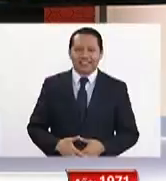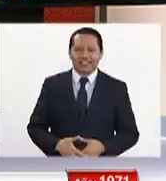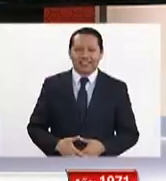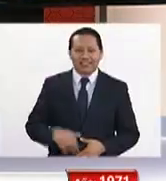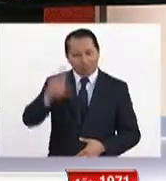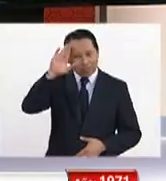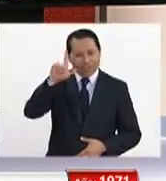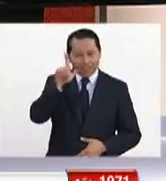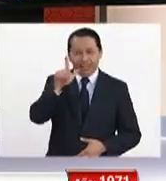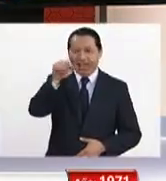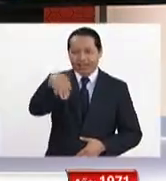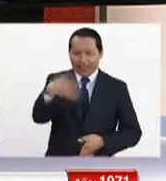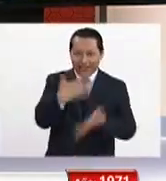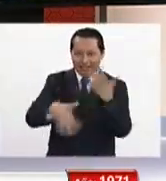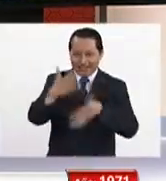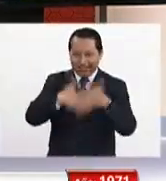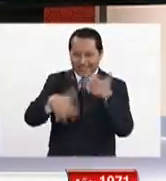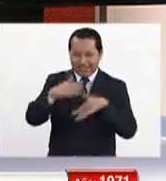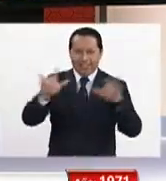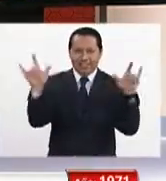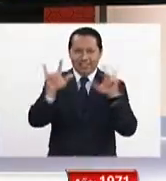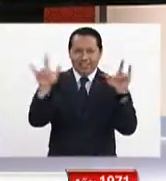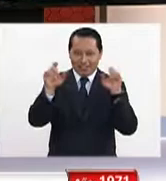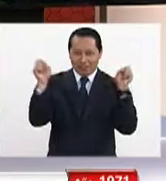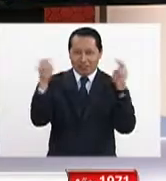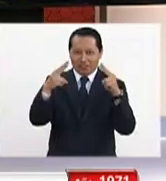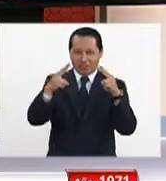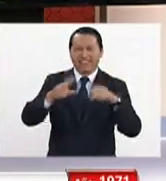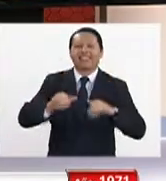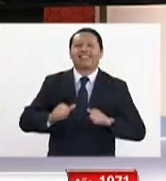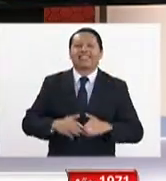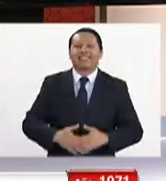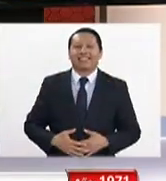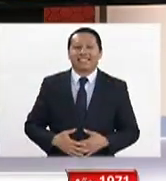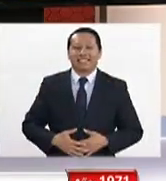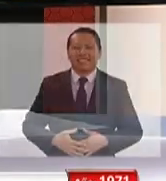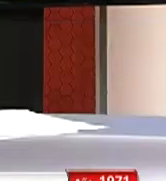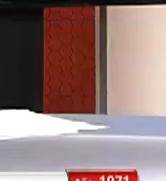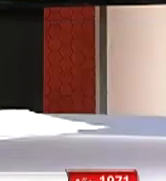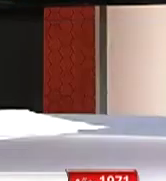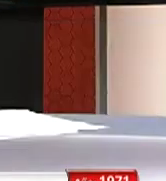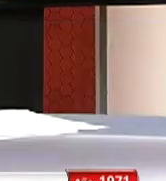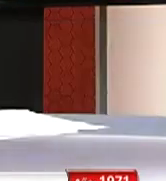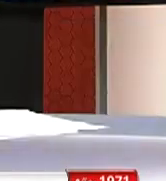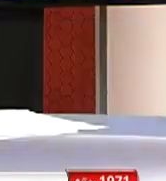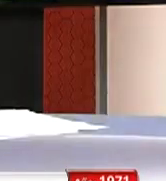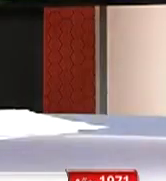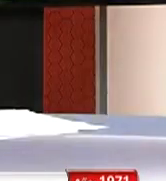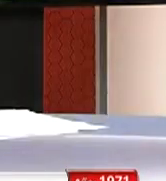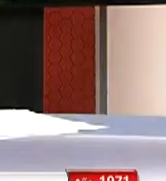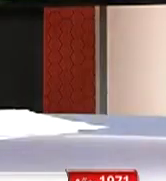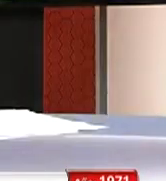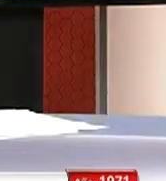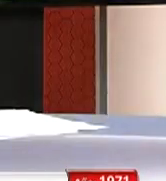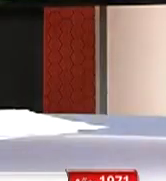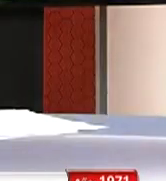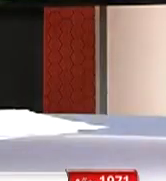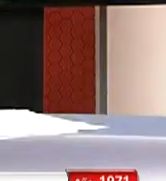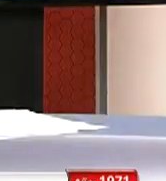que esta semana nos acompañó en el lenguaje de las señas. Pero sobre todas las cosas, a usted que nos ve, este es un esfuerzo informativo de